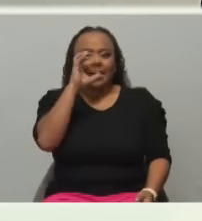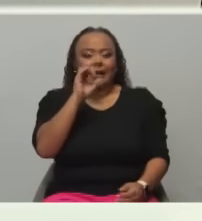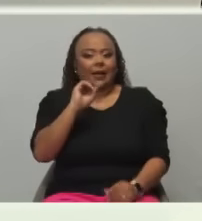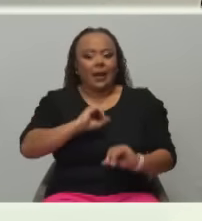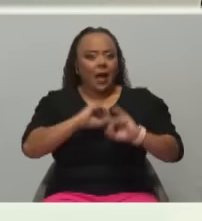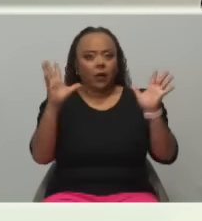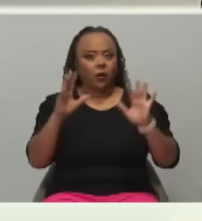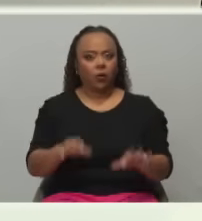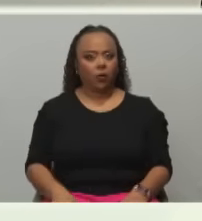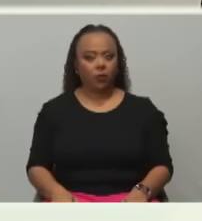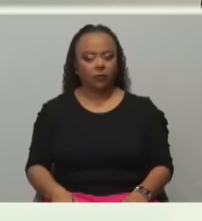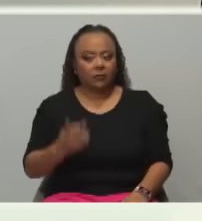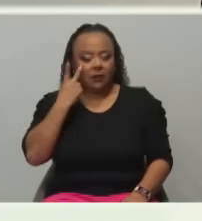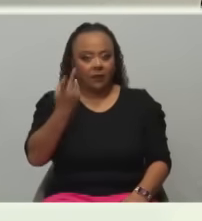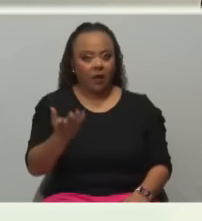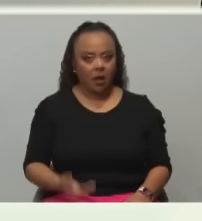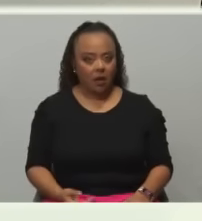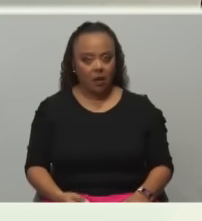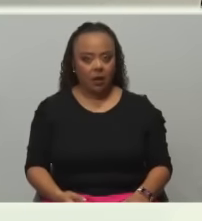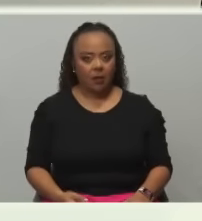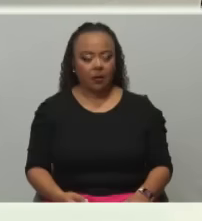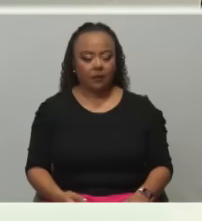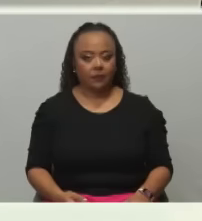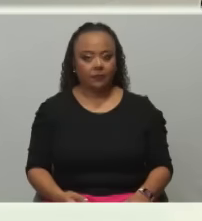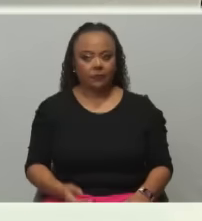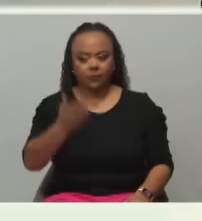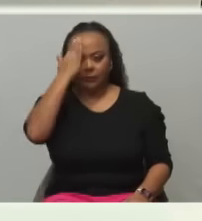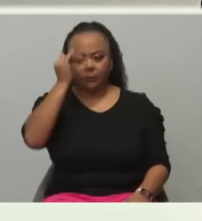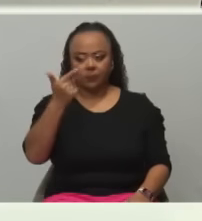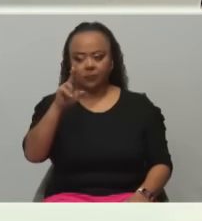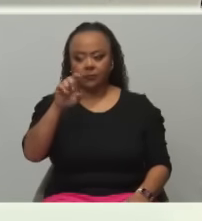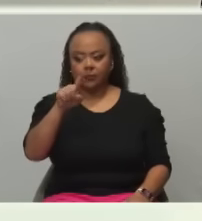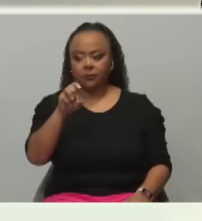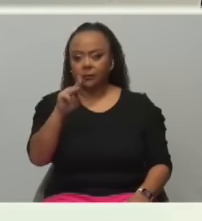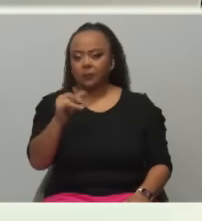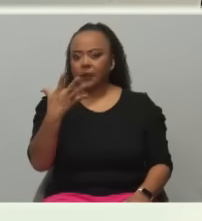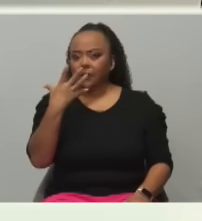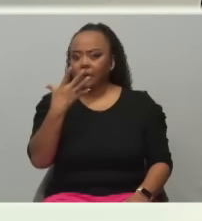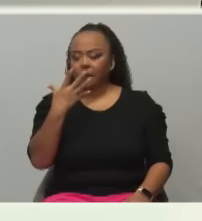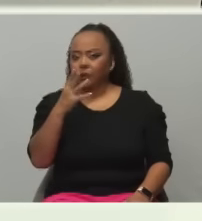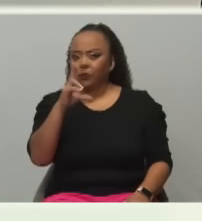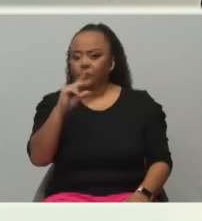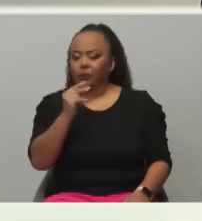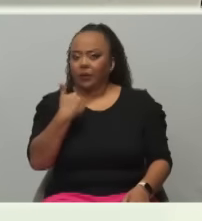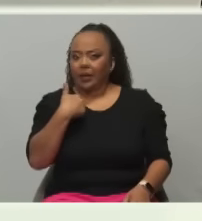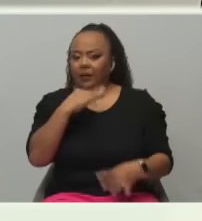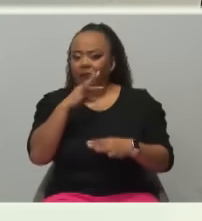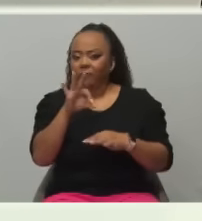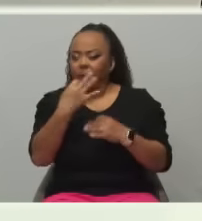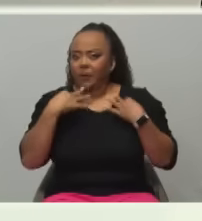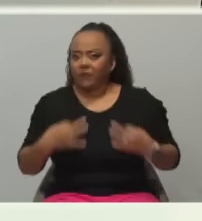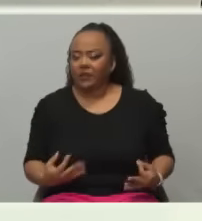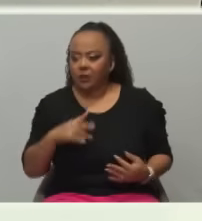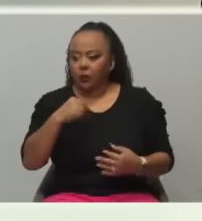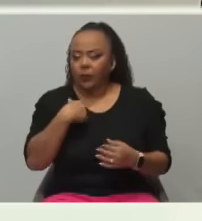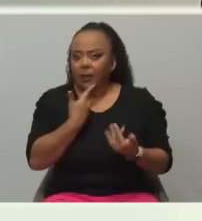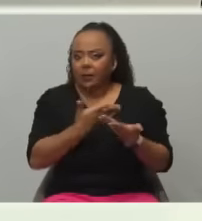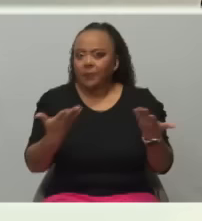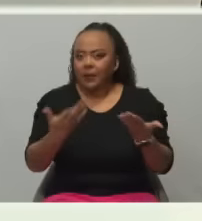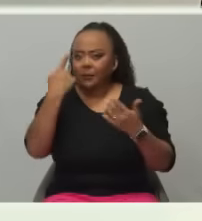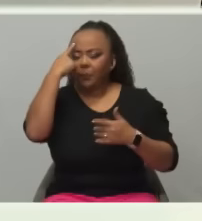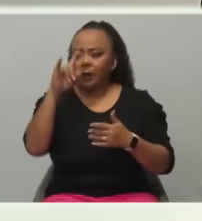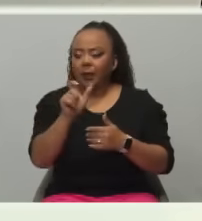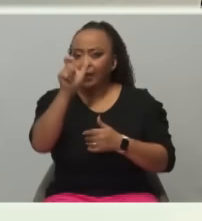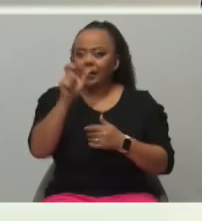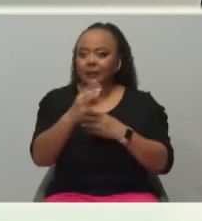el mundo lo ve y es y son cosas demasiado notorias por Guzmán está fuera de forma física prisa no tiene las herramientas para que